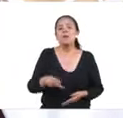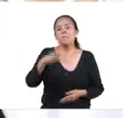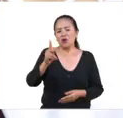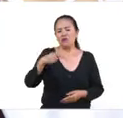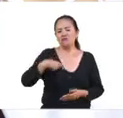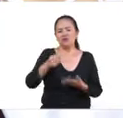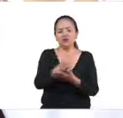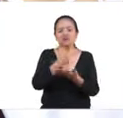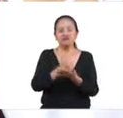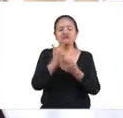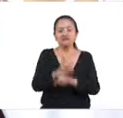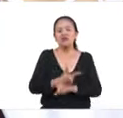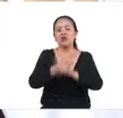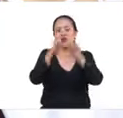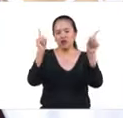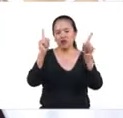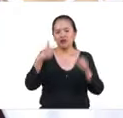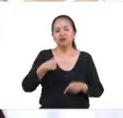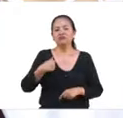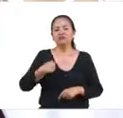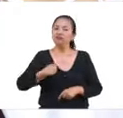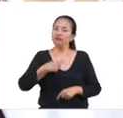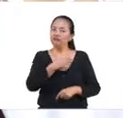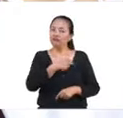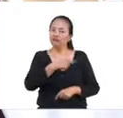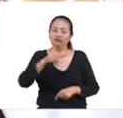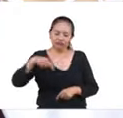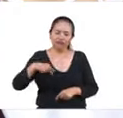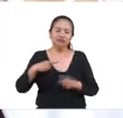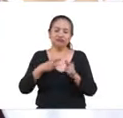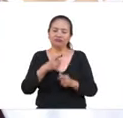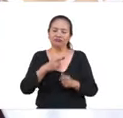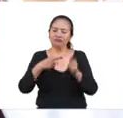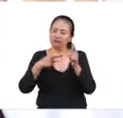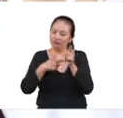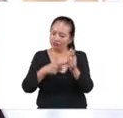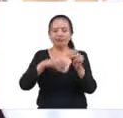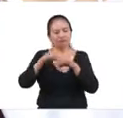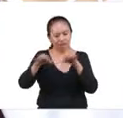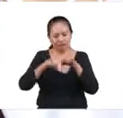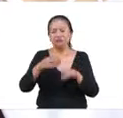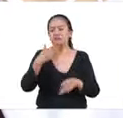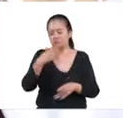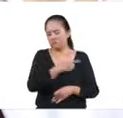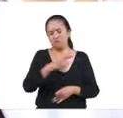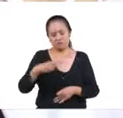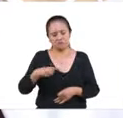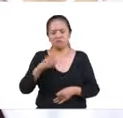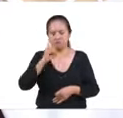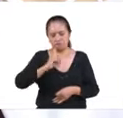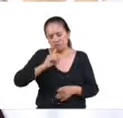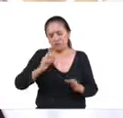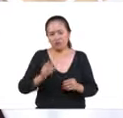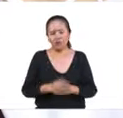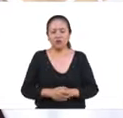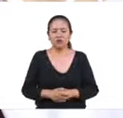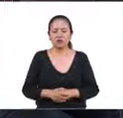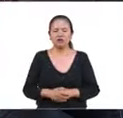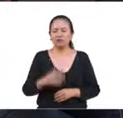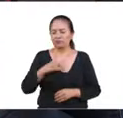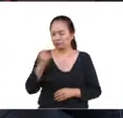ciudad de libertades y hay que seguir trabajando por las mujeres todos los días. Perfecto. Bueno, y finalmente de mi parte...